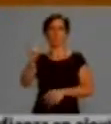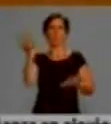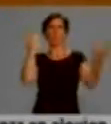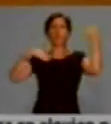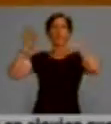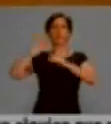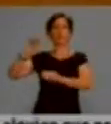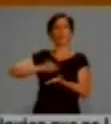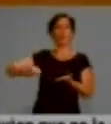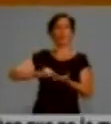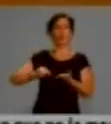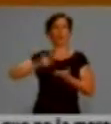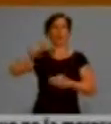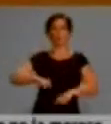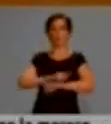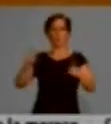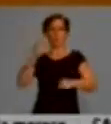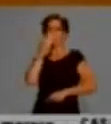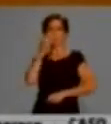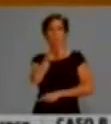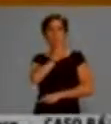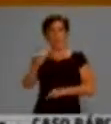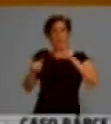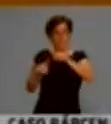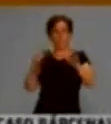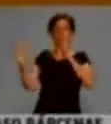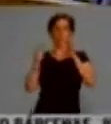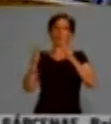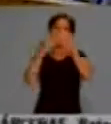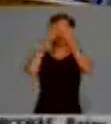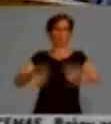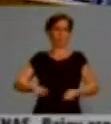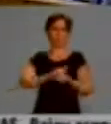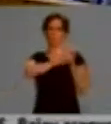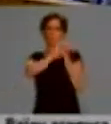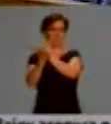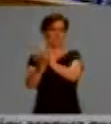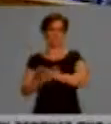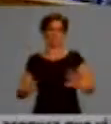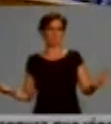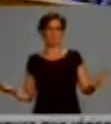la policía. En ese momento. Pasó